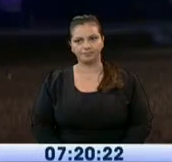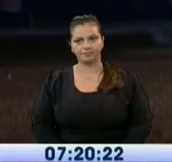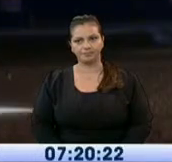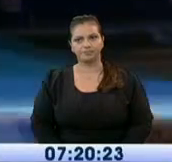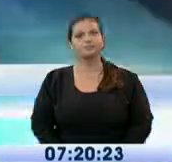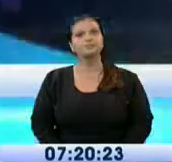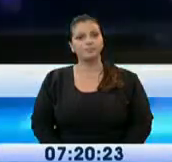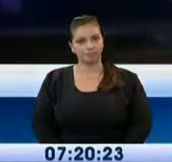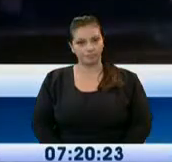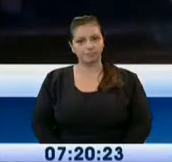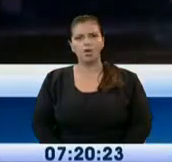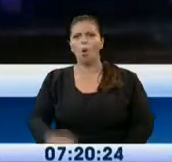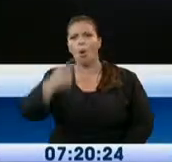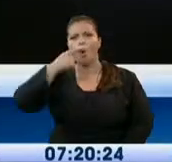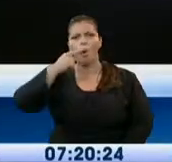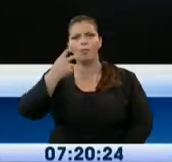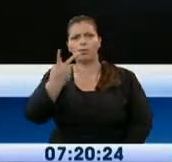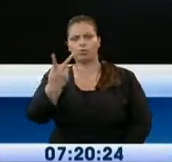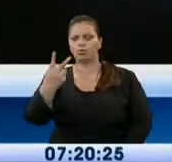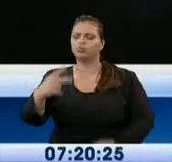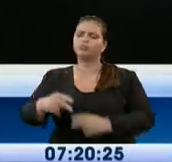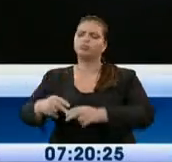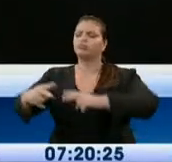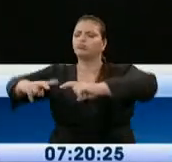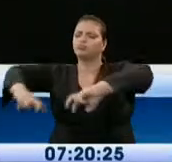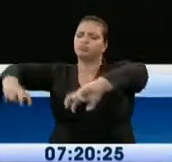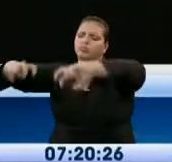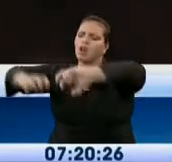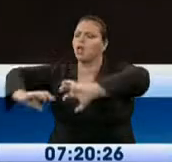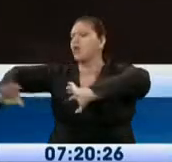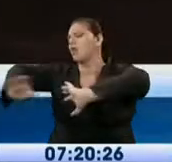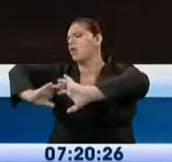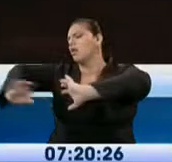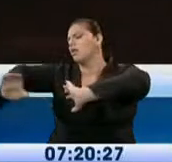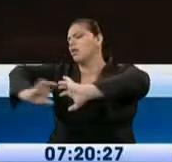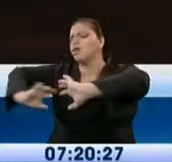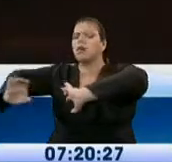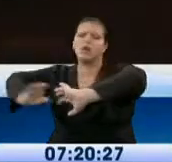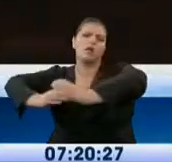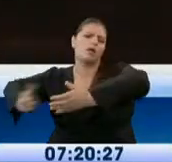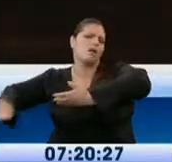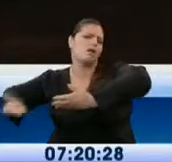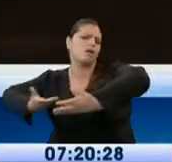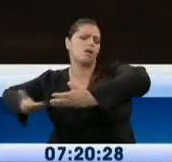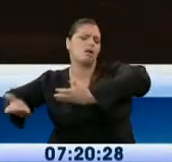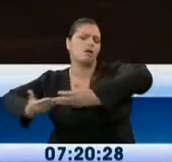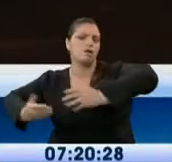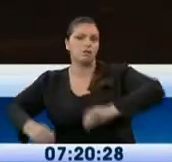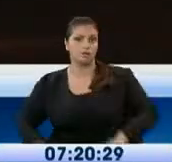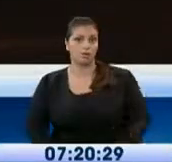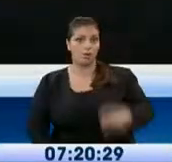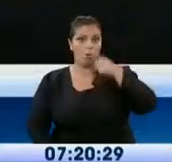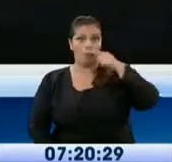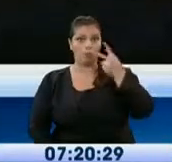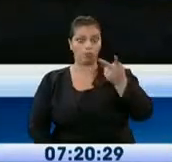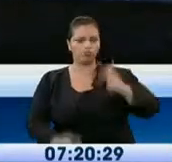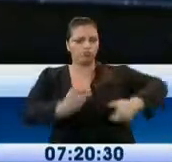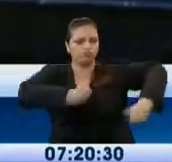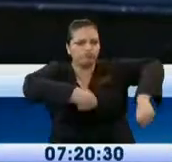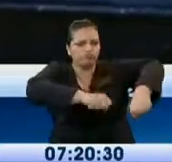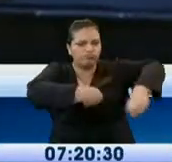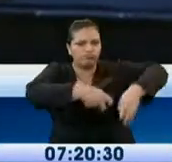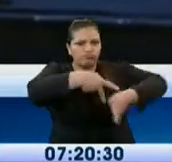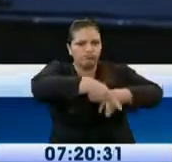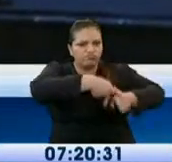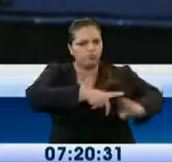Dos hombres que conversaban en esta esquina fueron heridos de bala por sujetos que se movilizaban en una motocicleta.